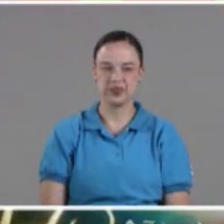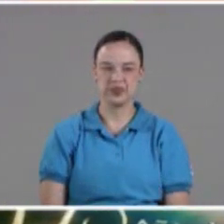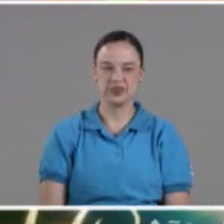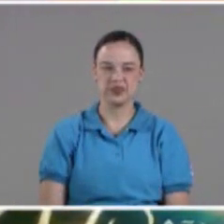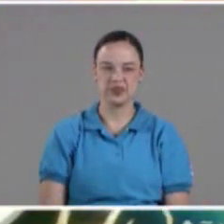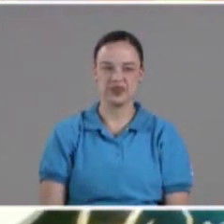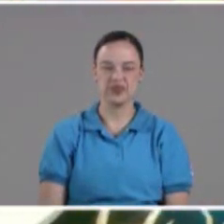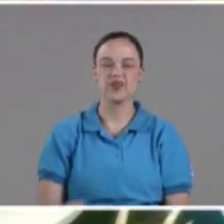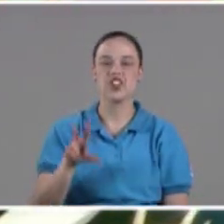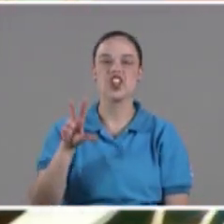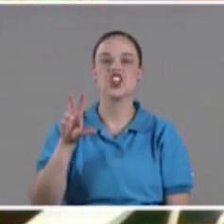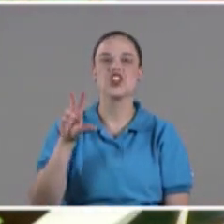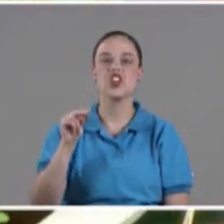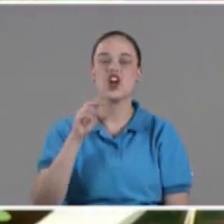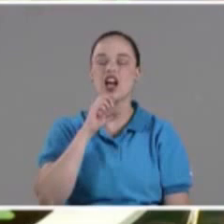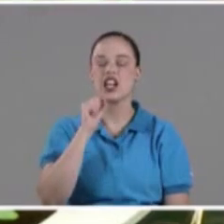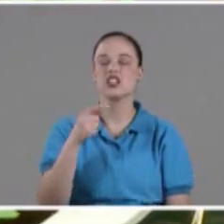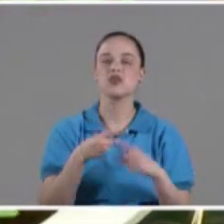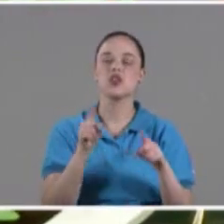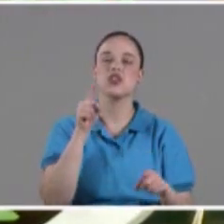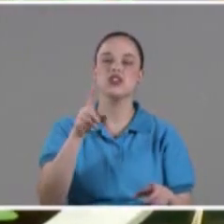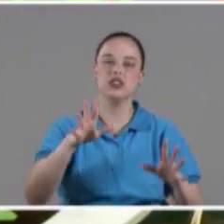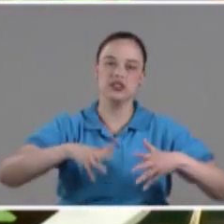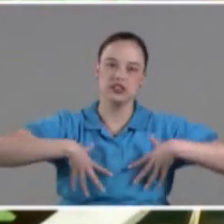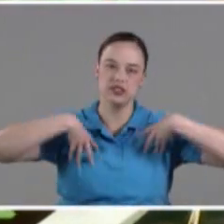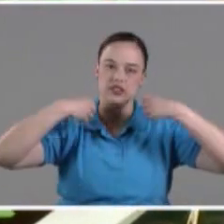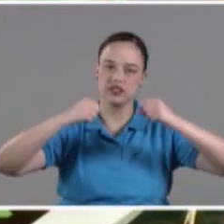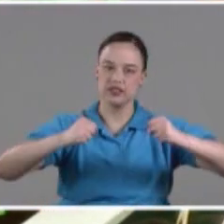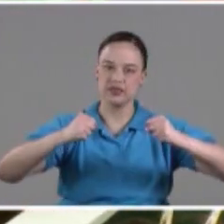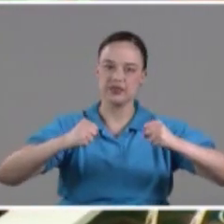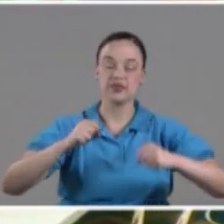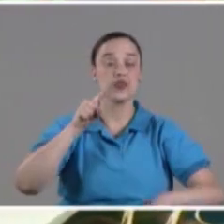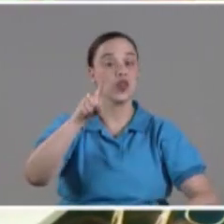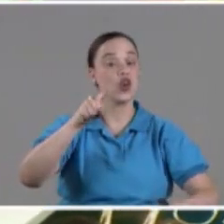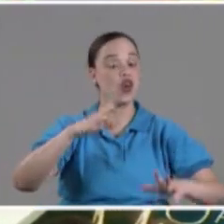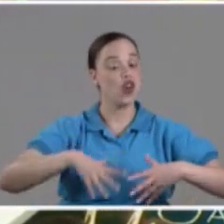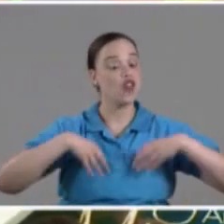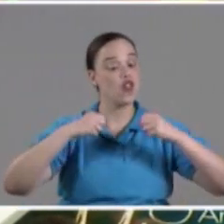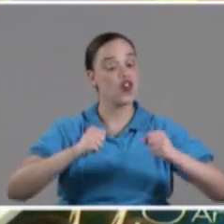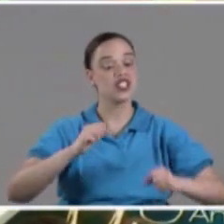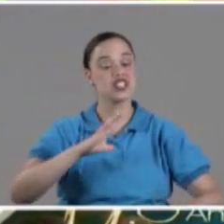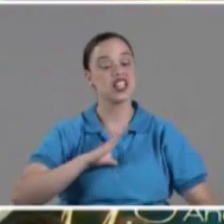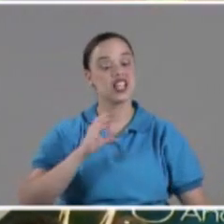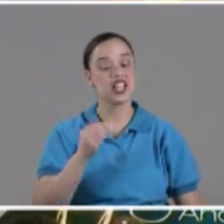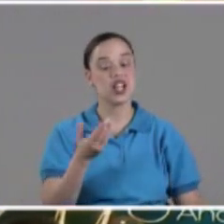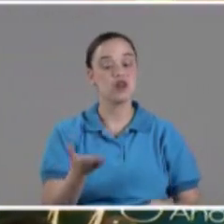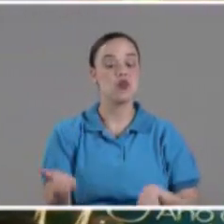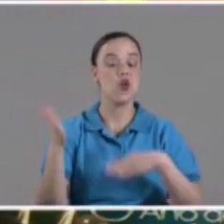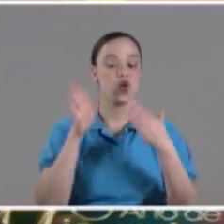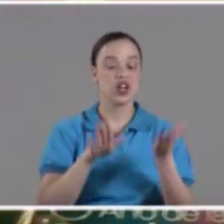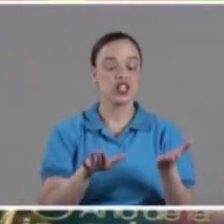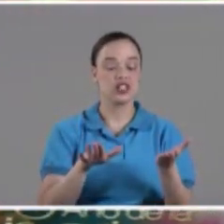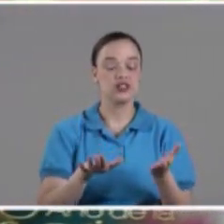no es por tu fuerza tu fuerza tiene que morir